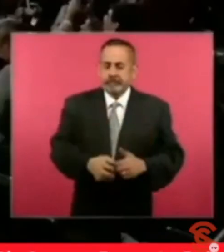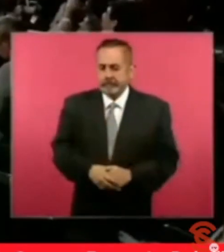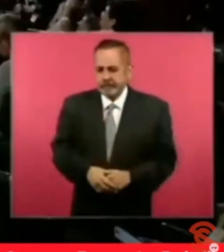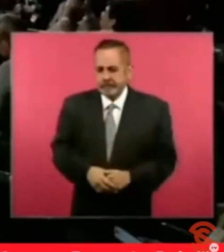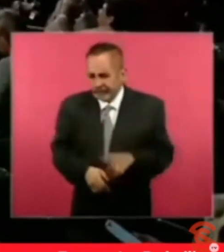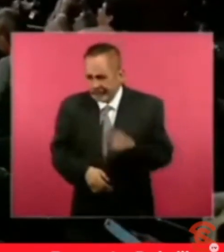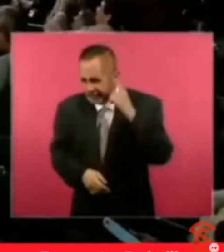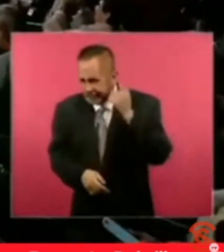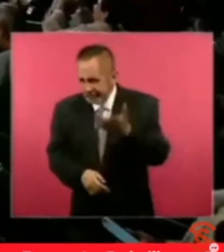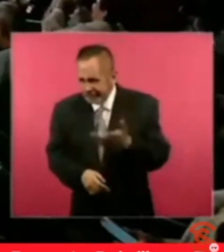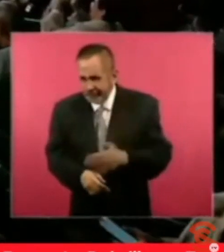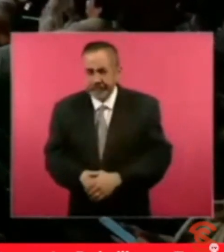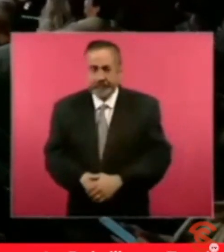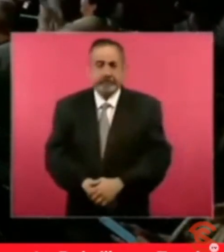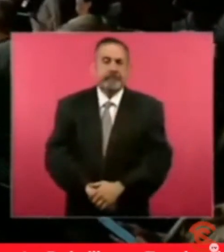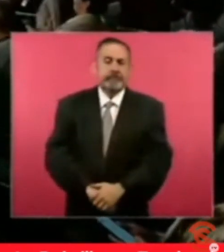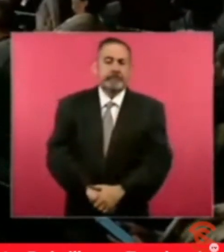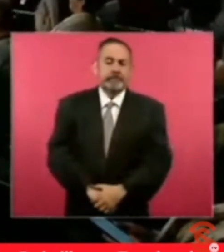¿Cómo?